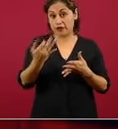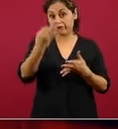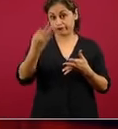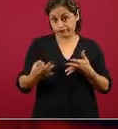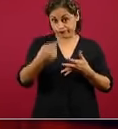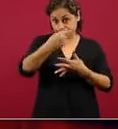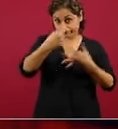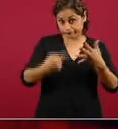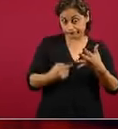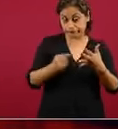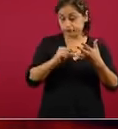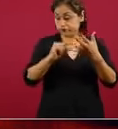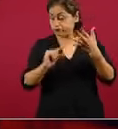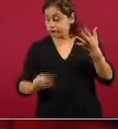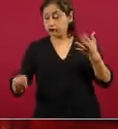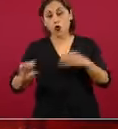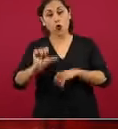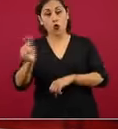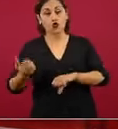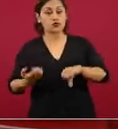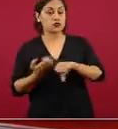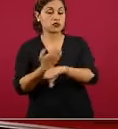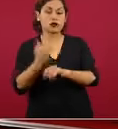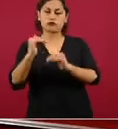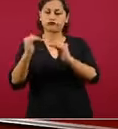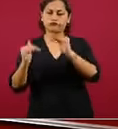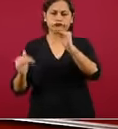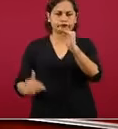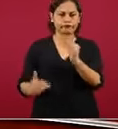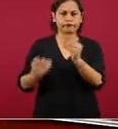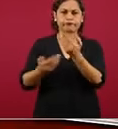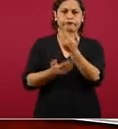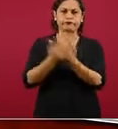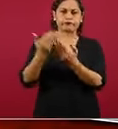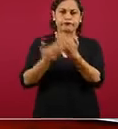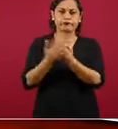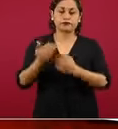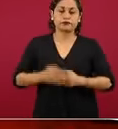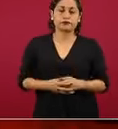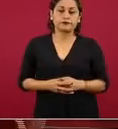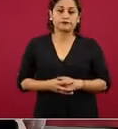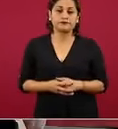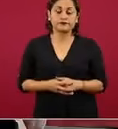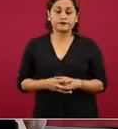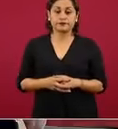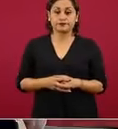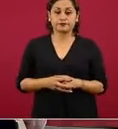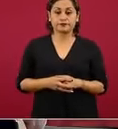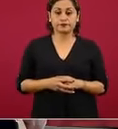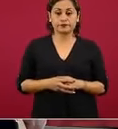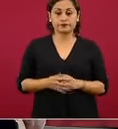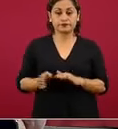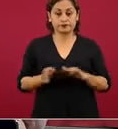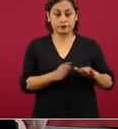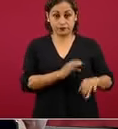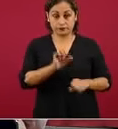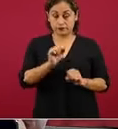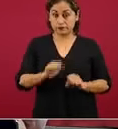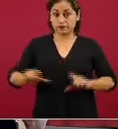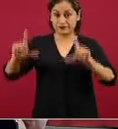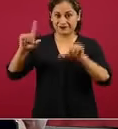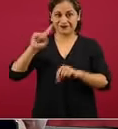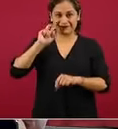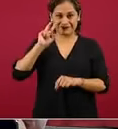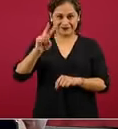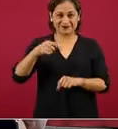de los estados por abajo de un 50% de ocupación. La siguiente, por favor. Y esto, como les